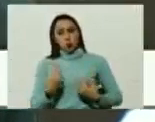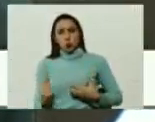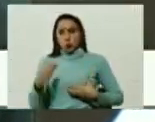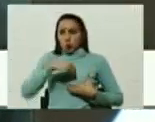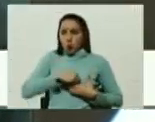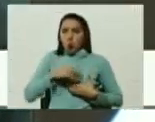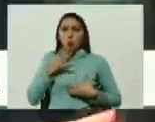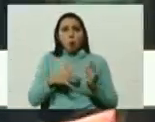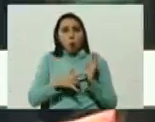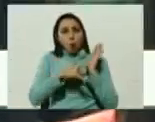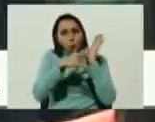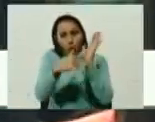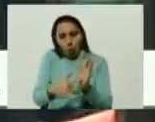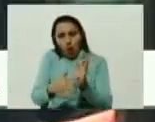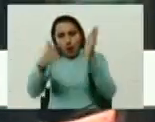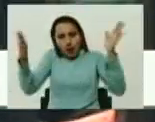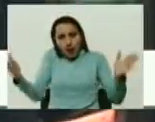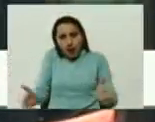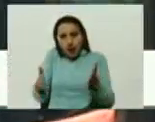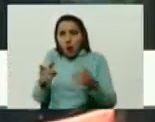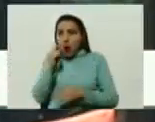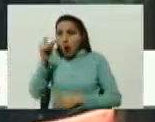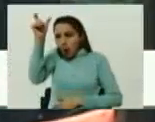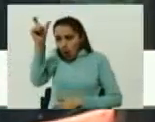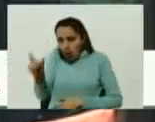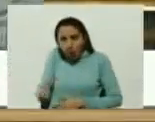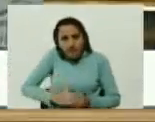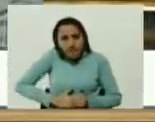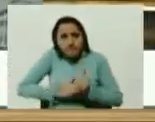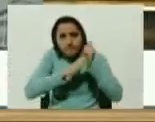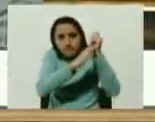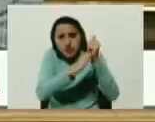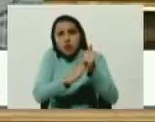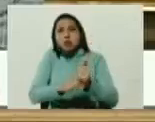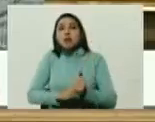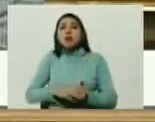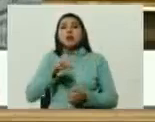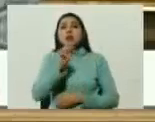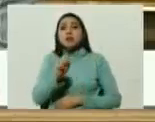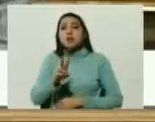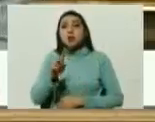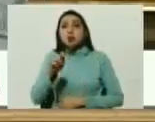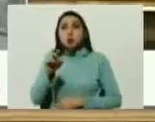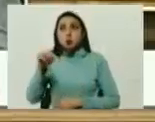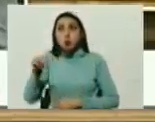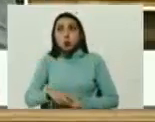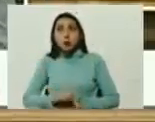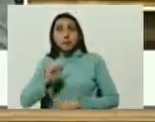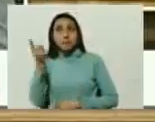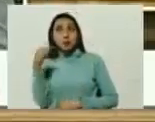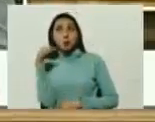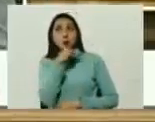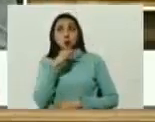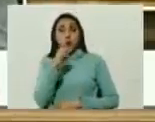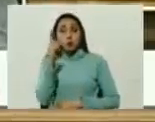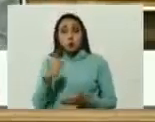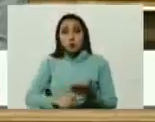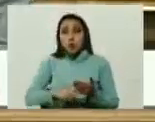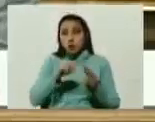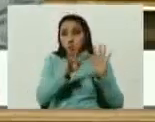el ejemplo inmenso del gran timonel mao tse tung que el primero de octubre de 1949 logró